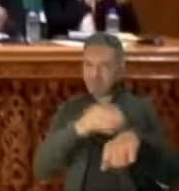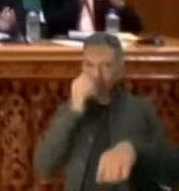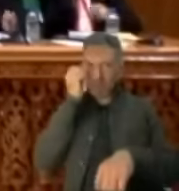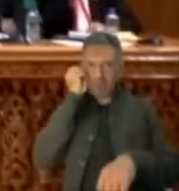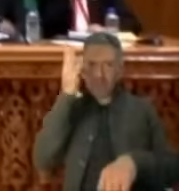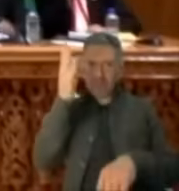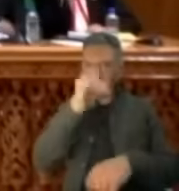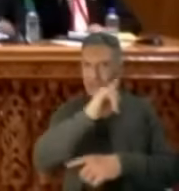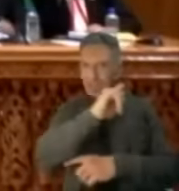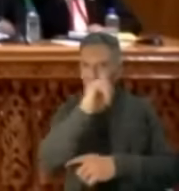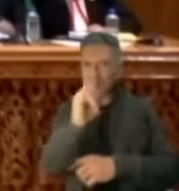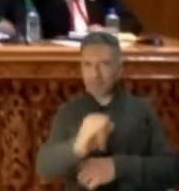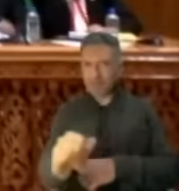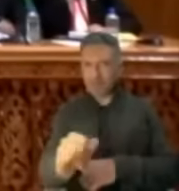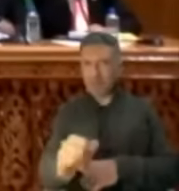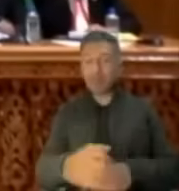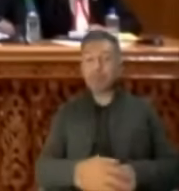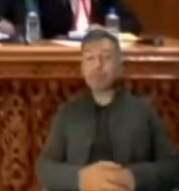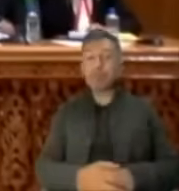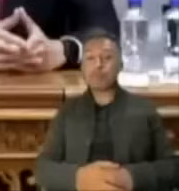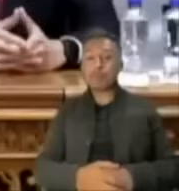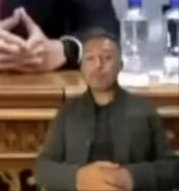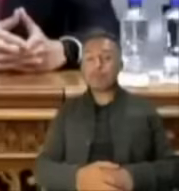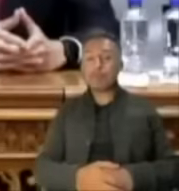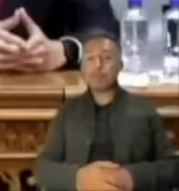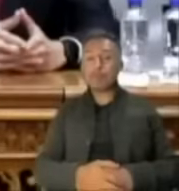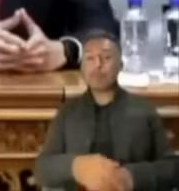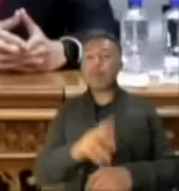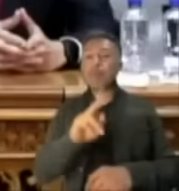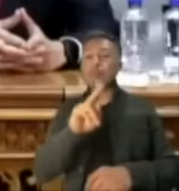Y algo parecido